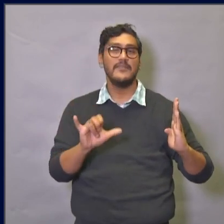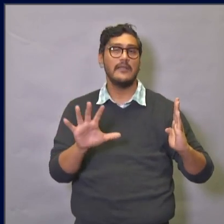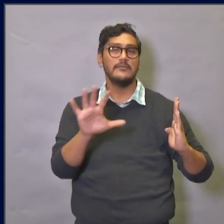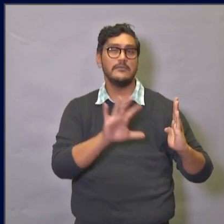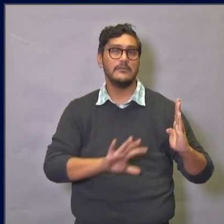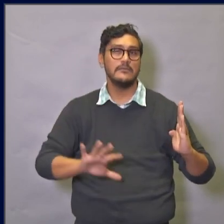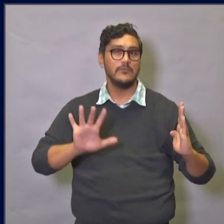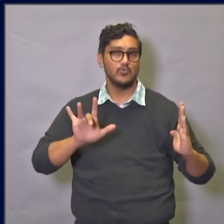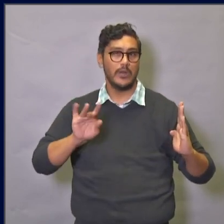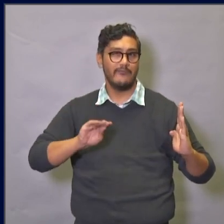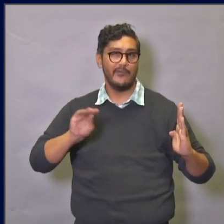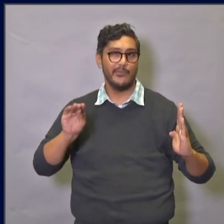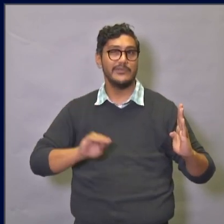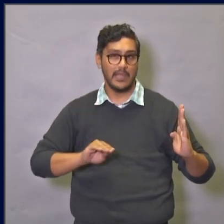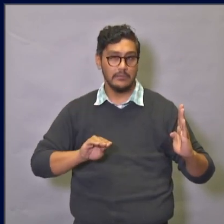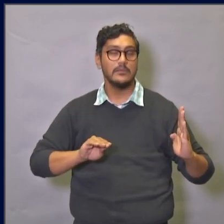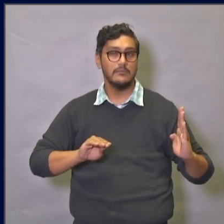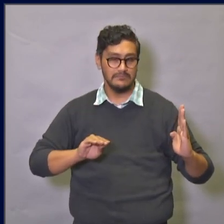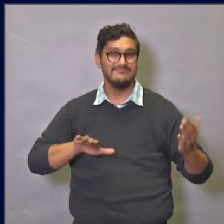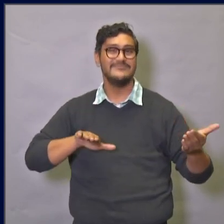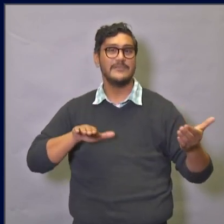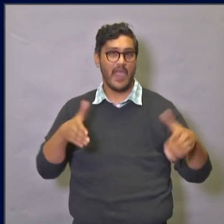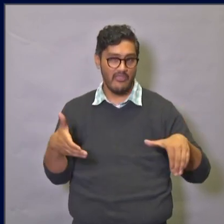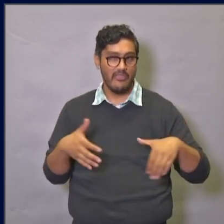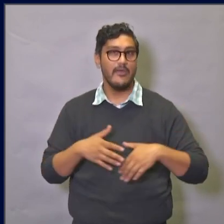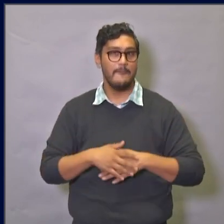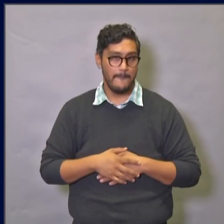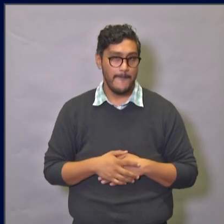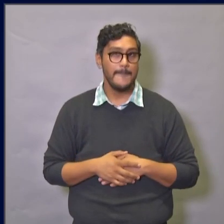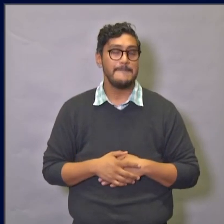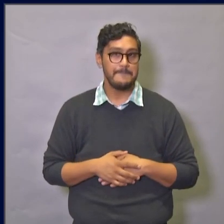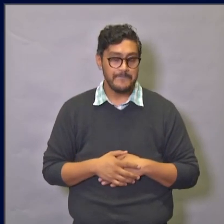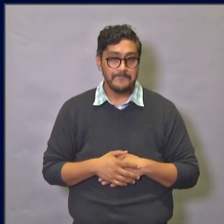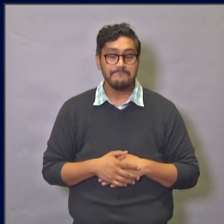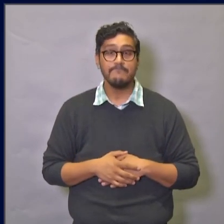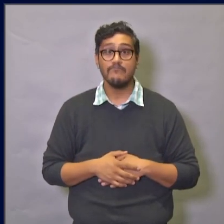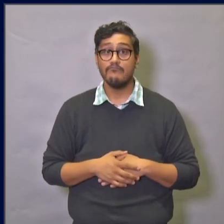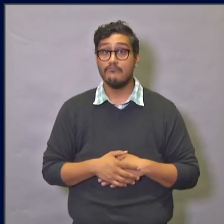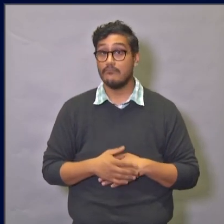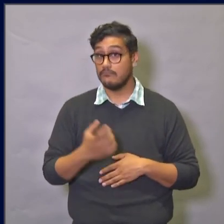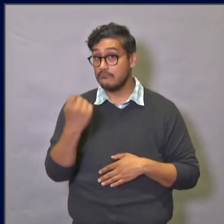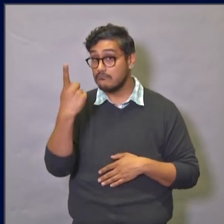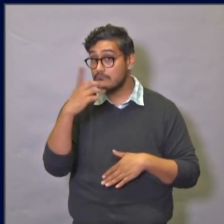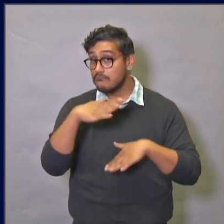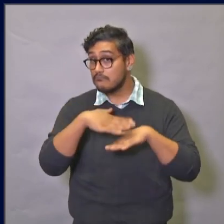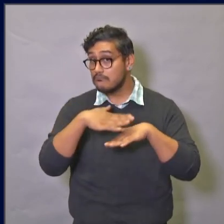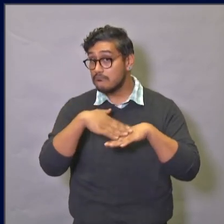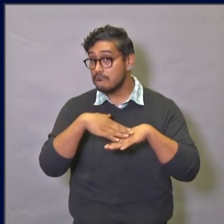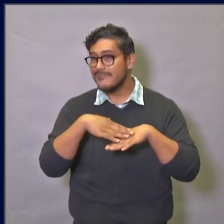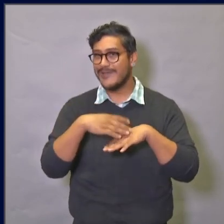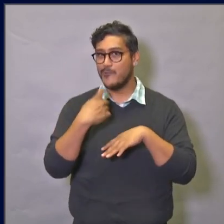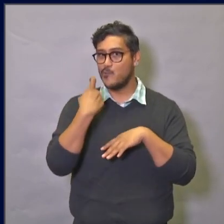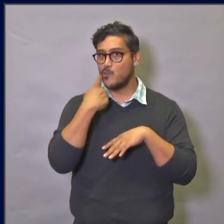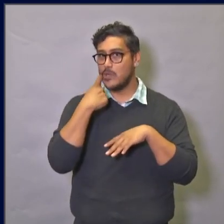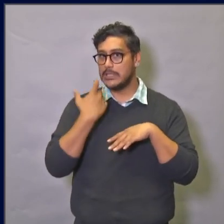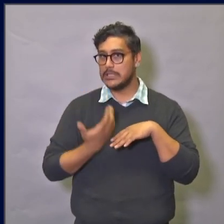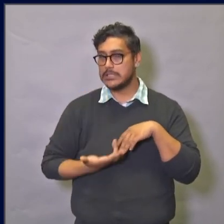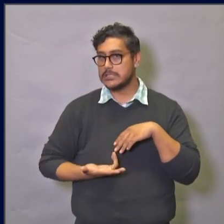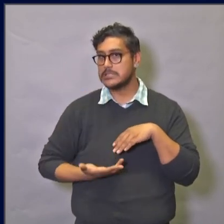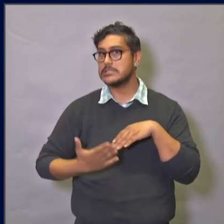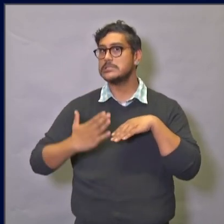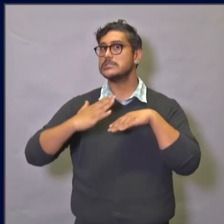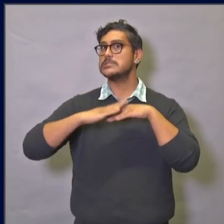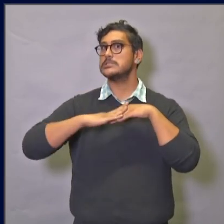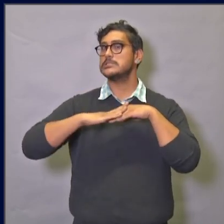el 25% de los fallecimientos. Una nota de precaución es el reciente aumento en el porcentaje